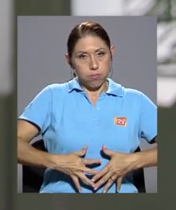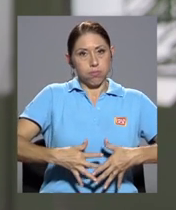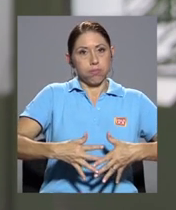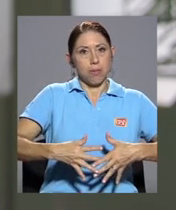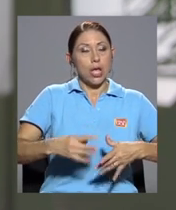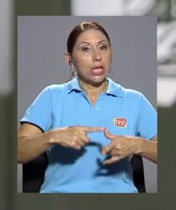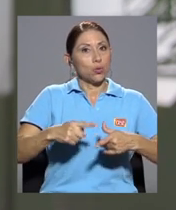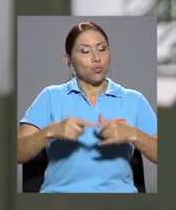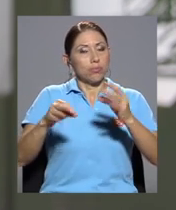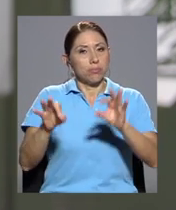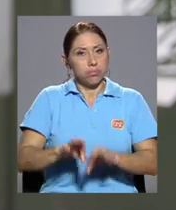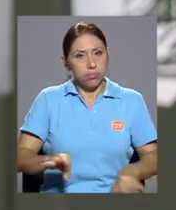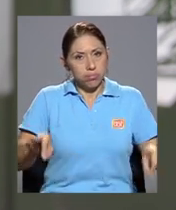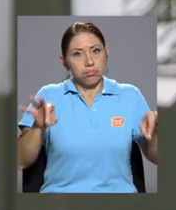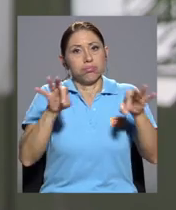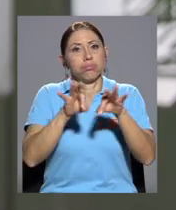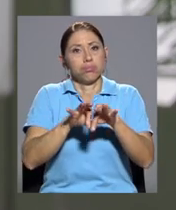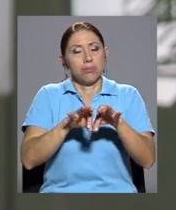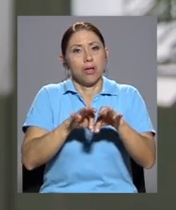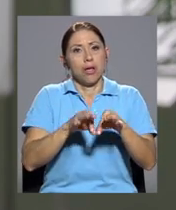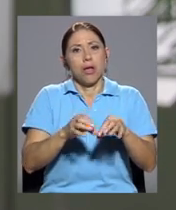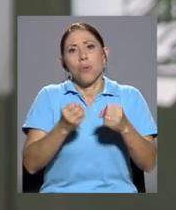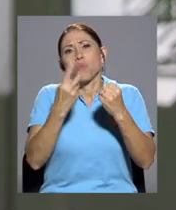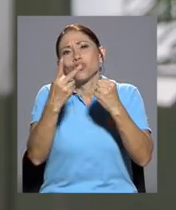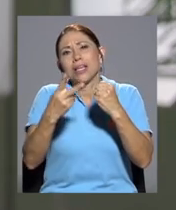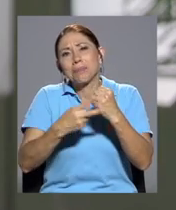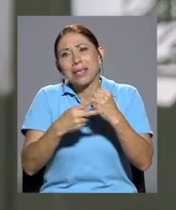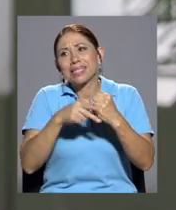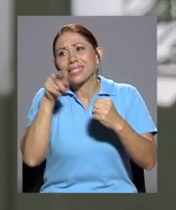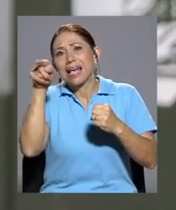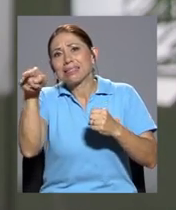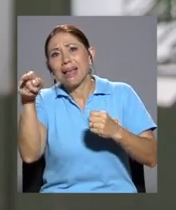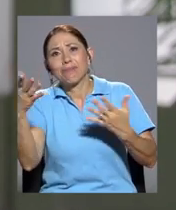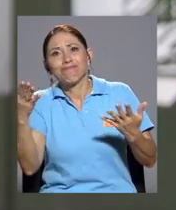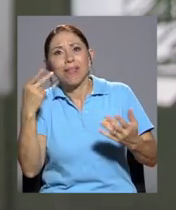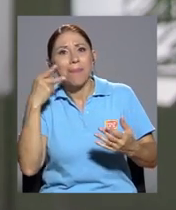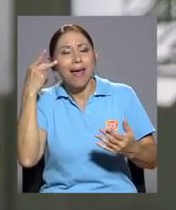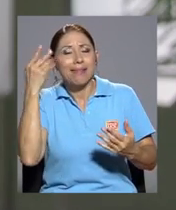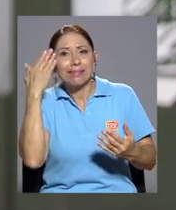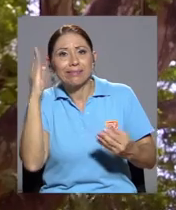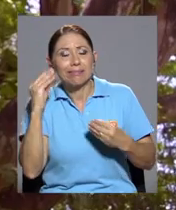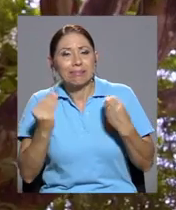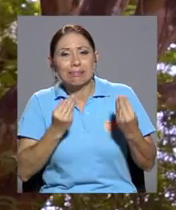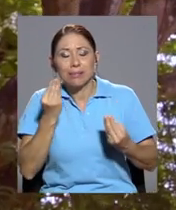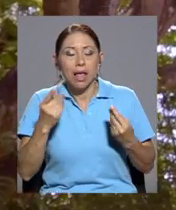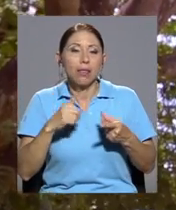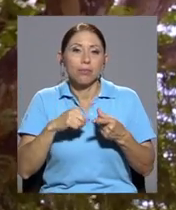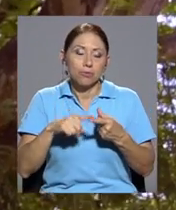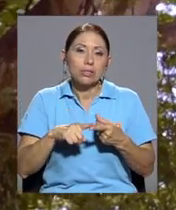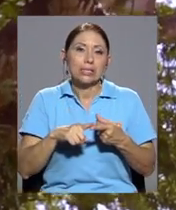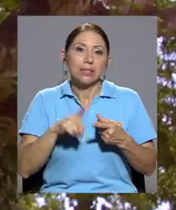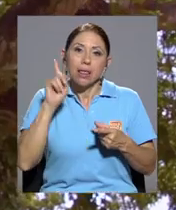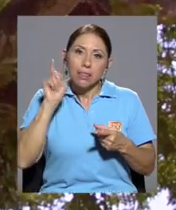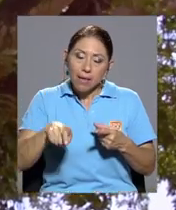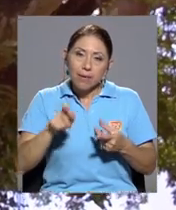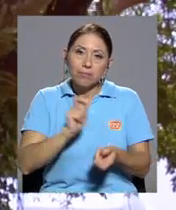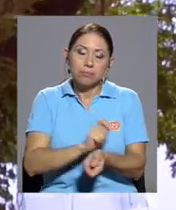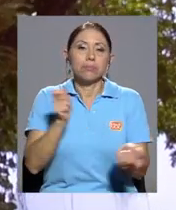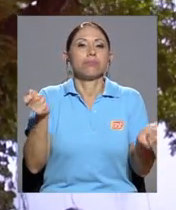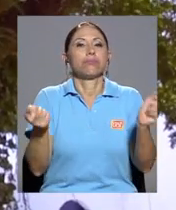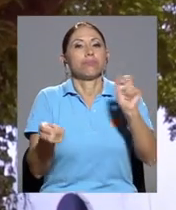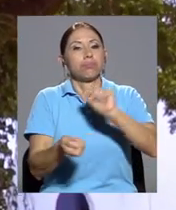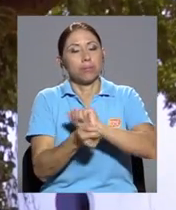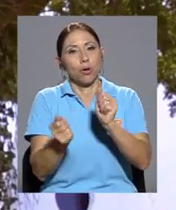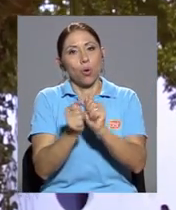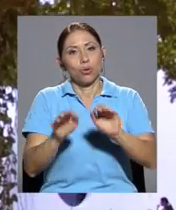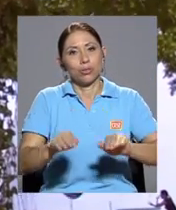qué importante es eso muchas veces hay ahí existe una carencia hasta de los padres entonces éste hay que hay que hacer un cambio en cuanto